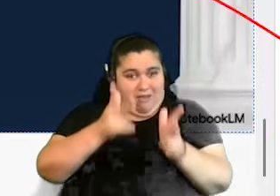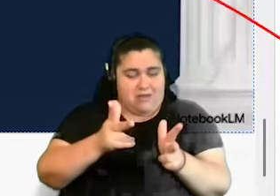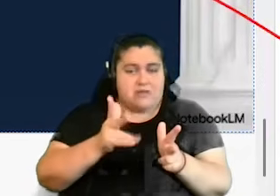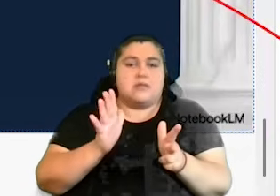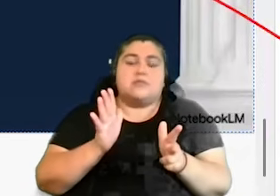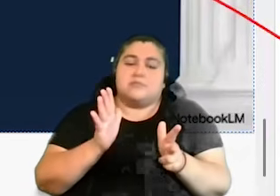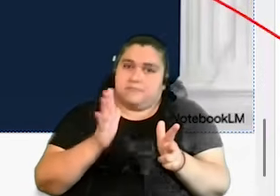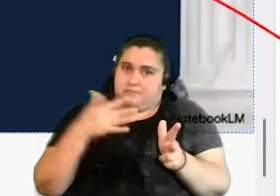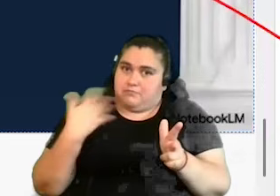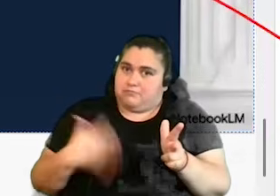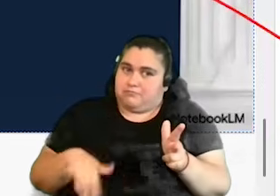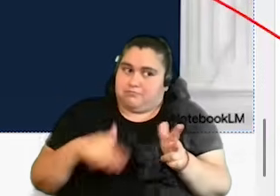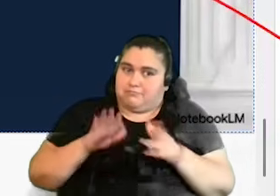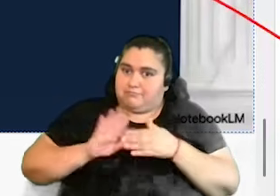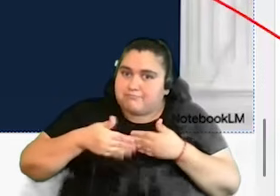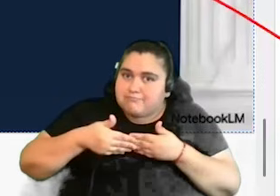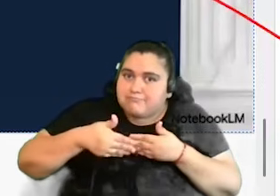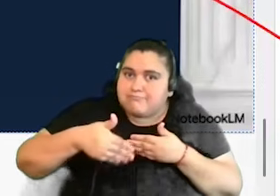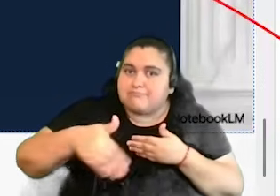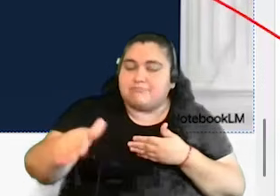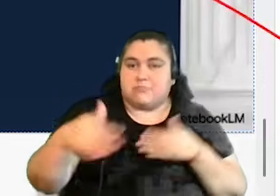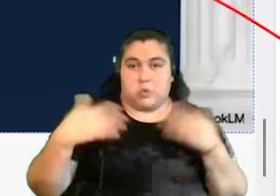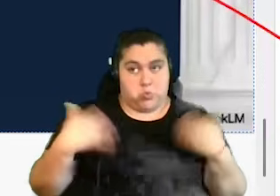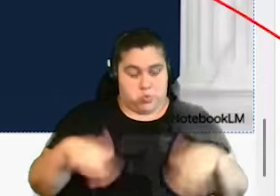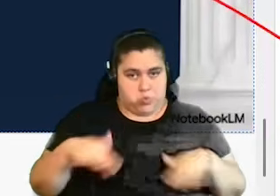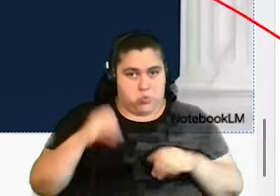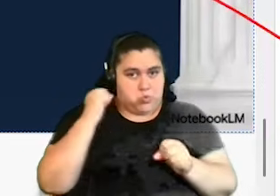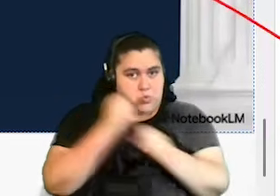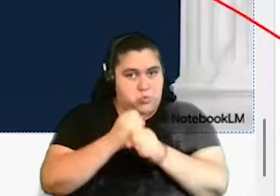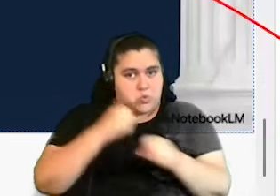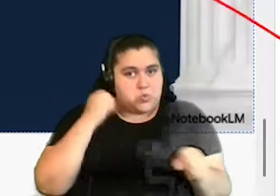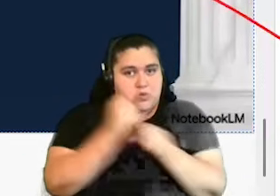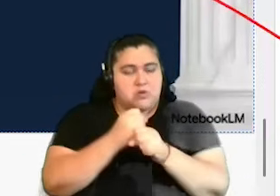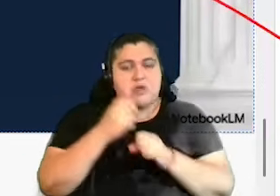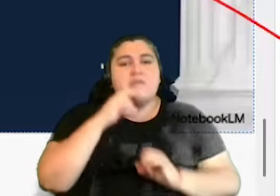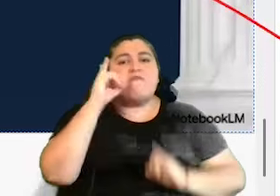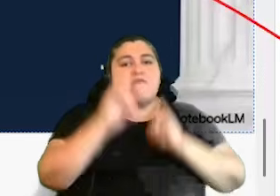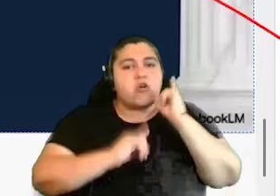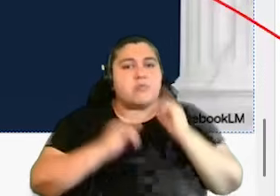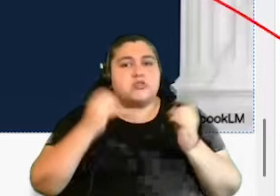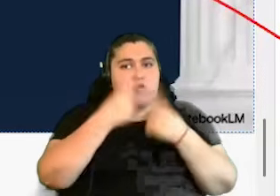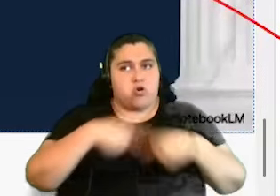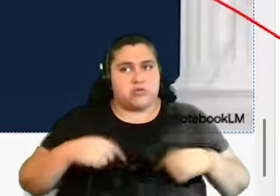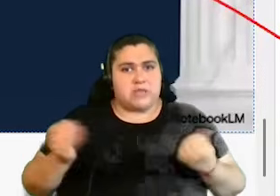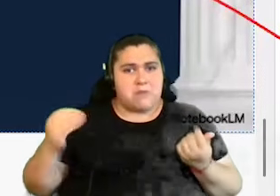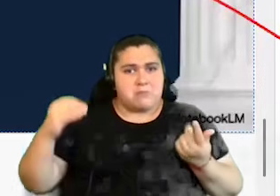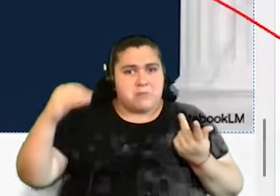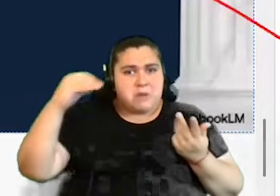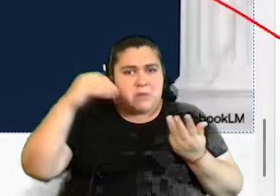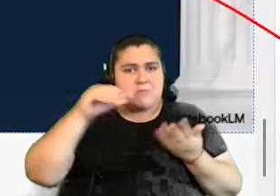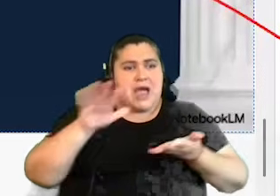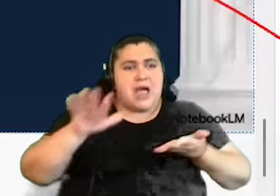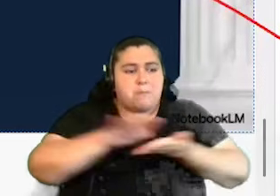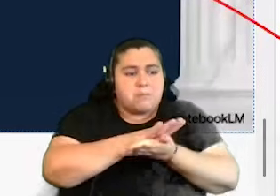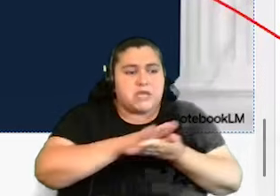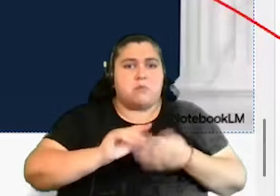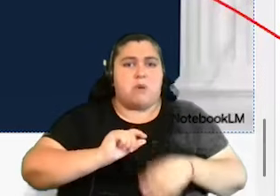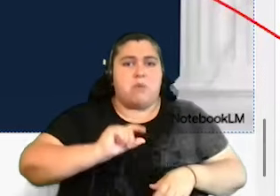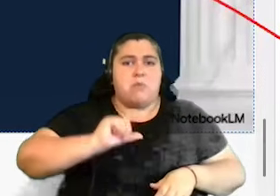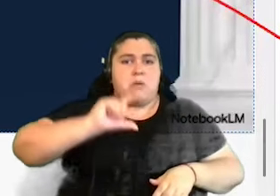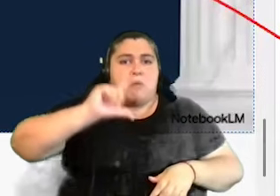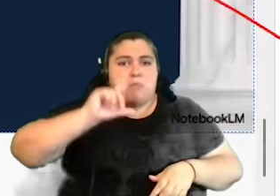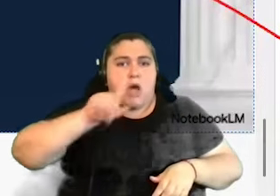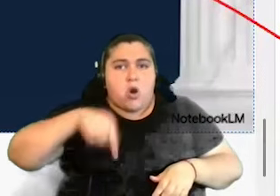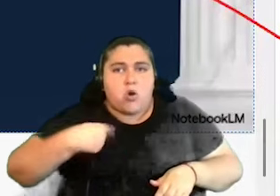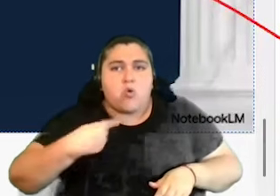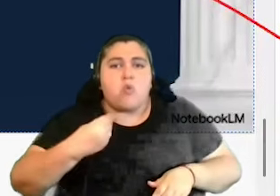por delante, porque además hay regímenes de información que se ha aumentado bastante el mínimo a partir del cual se empieza a informar, Correcto, sí, los